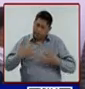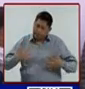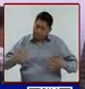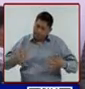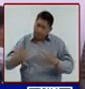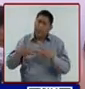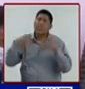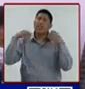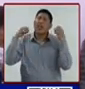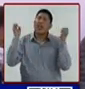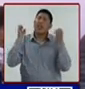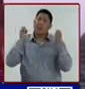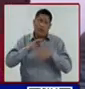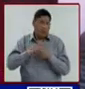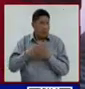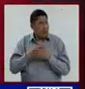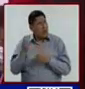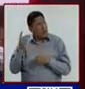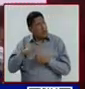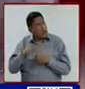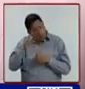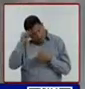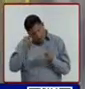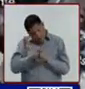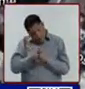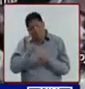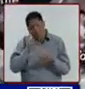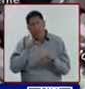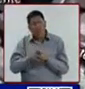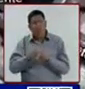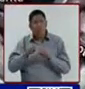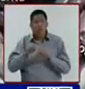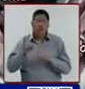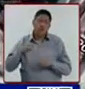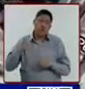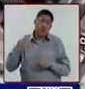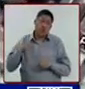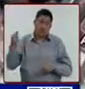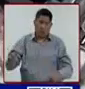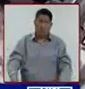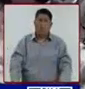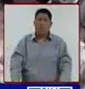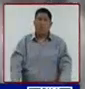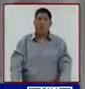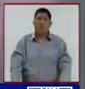de emergencia con toda la participación de nuestros hermanos socios.